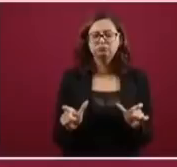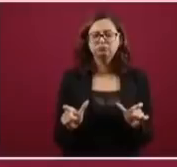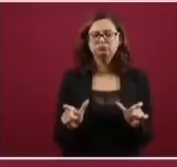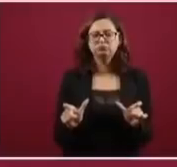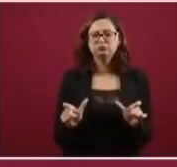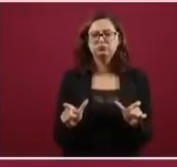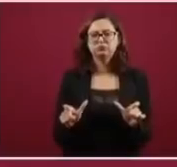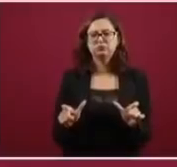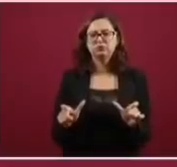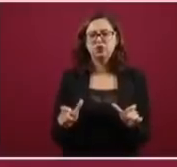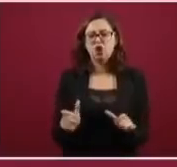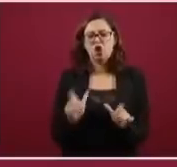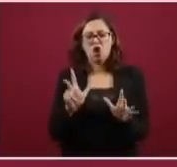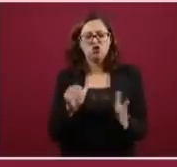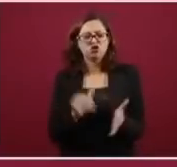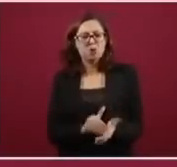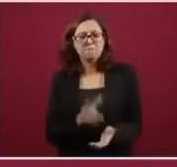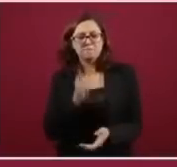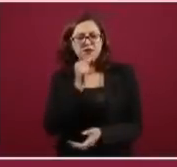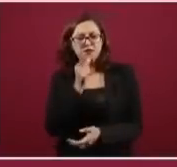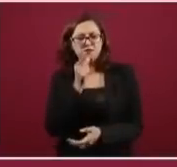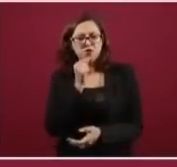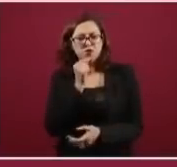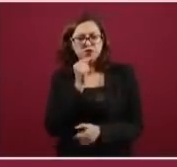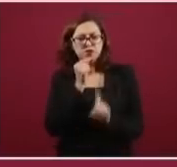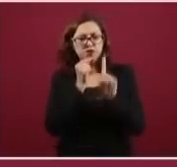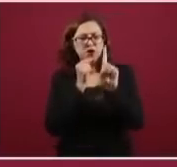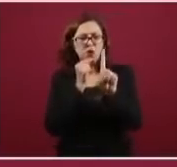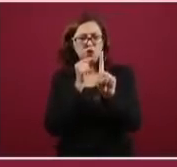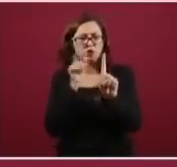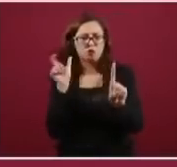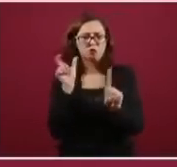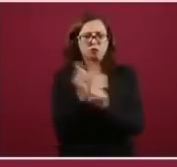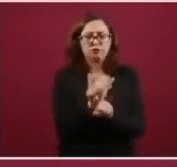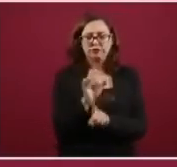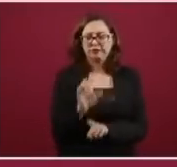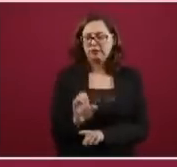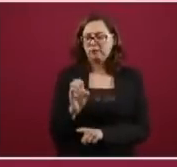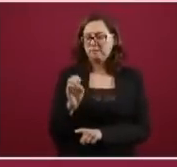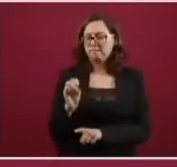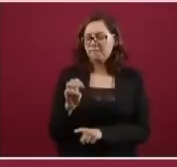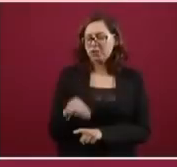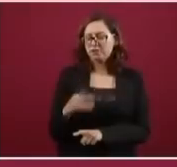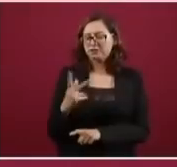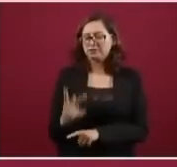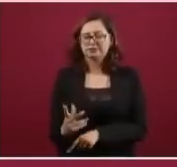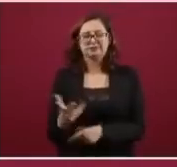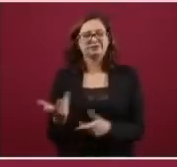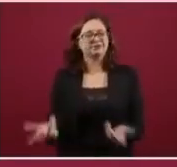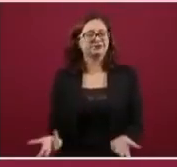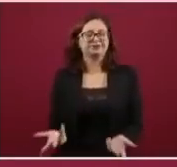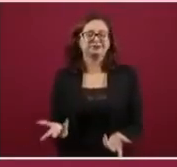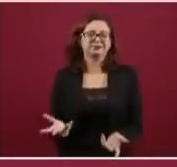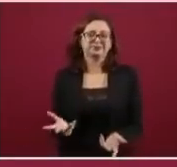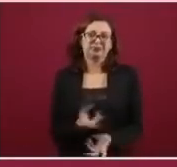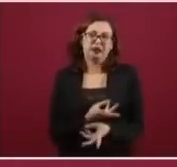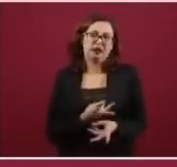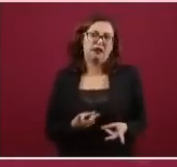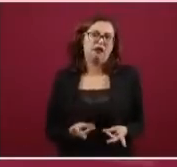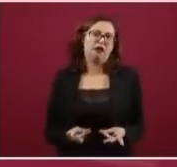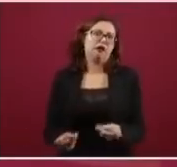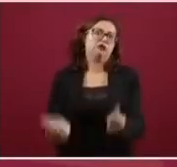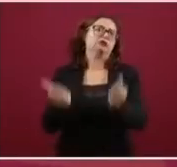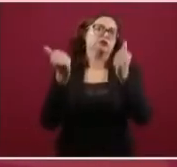de 8000 elementos del estado mayor presidencial imagínense cuánto